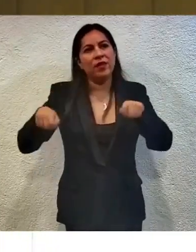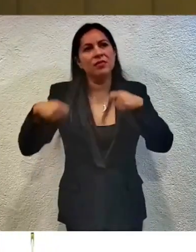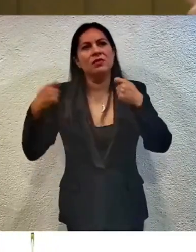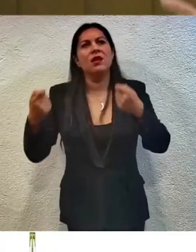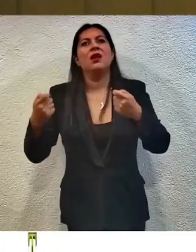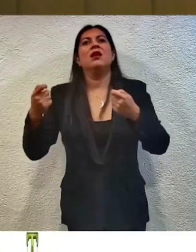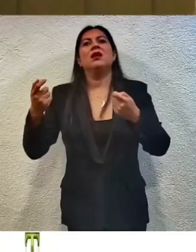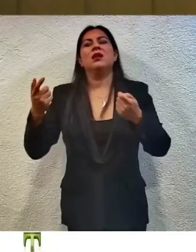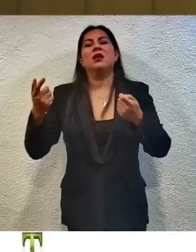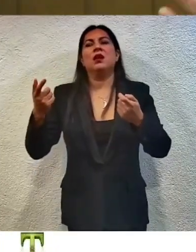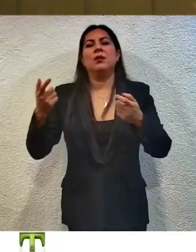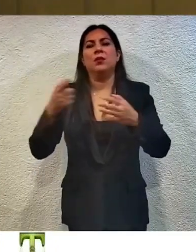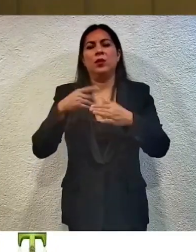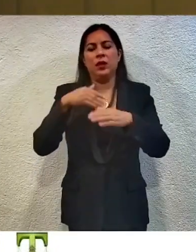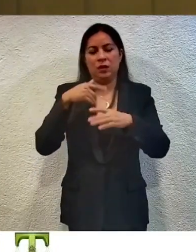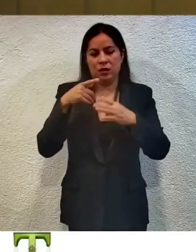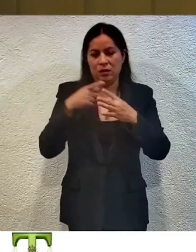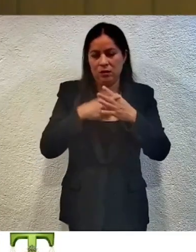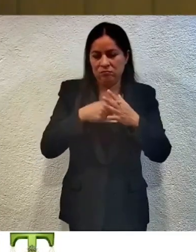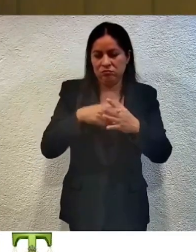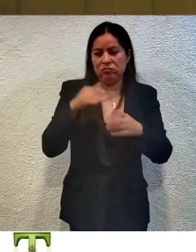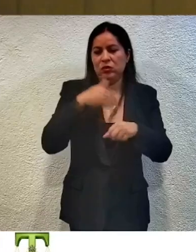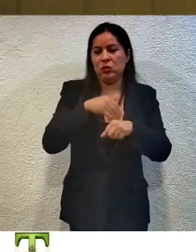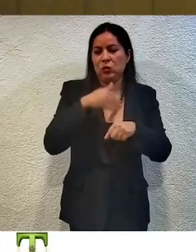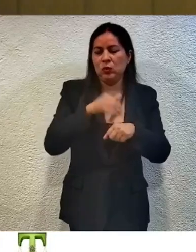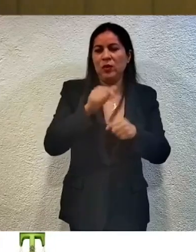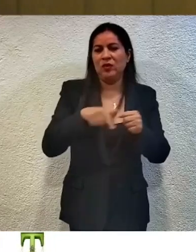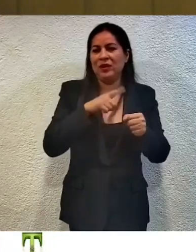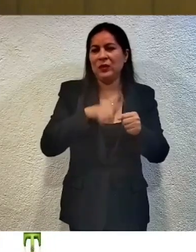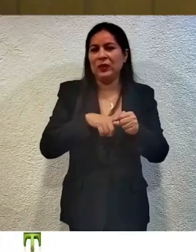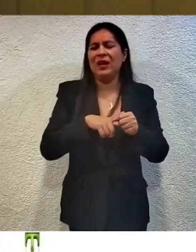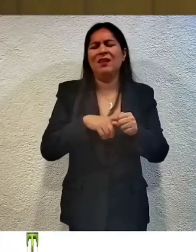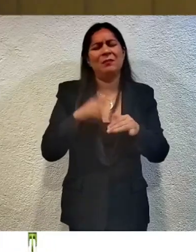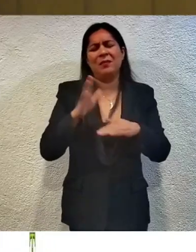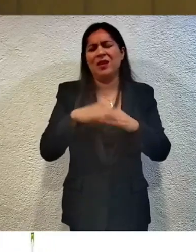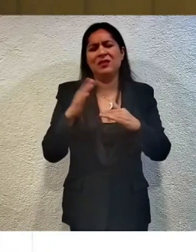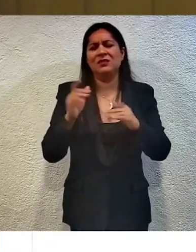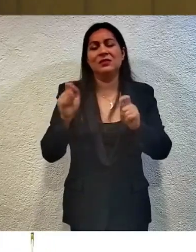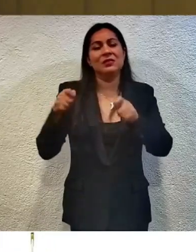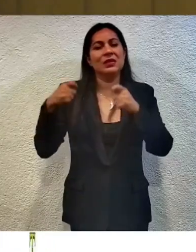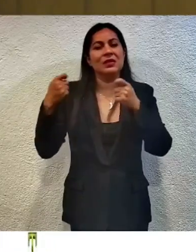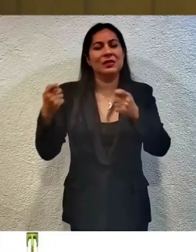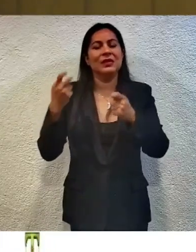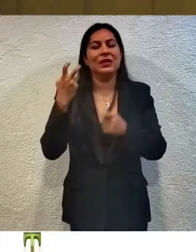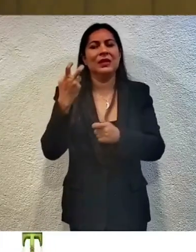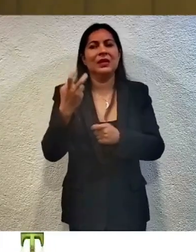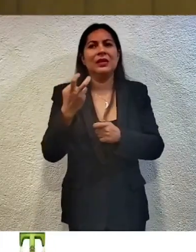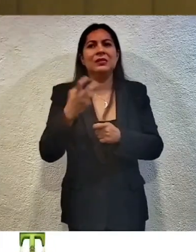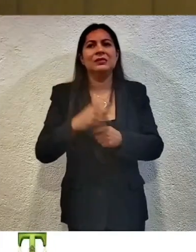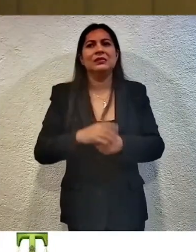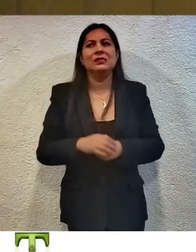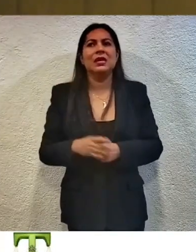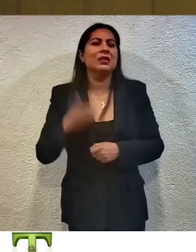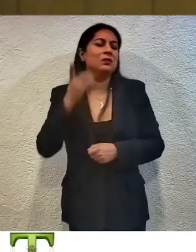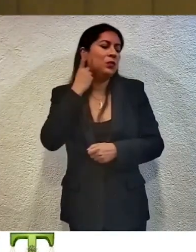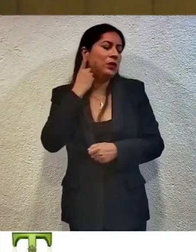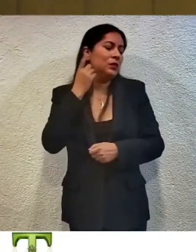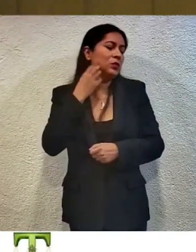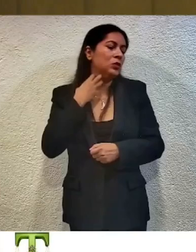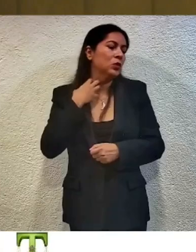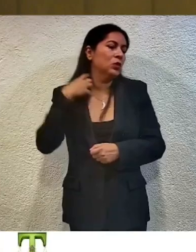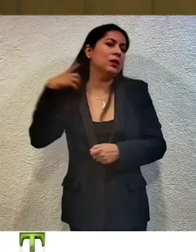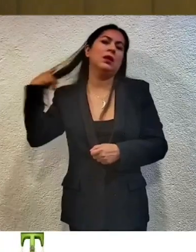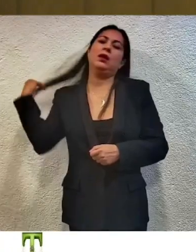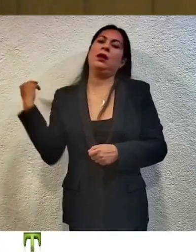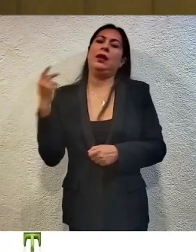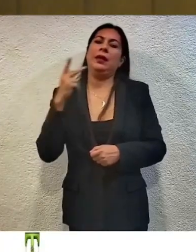el cociente natural, etcétera, se le otorga esa diputación al Partido